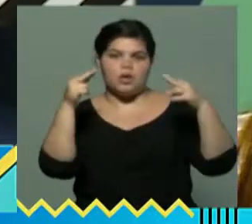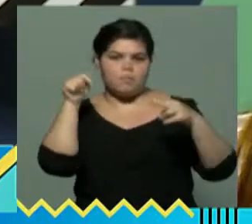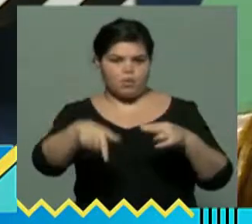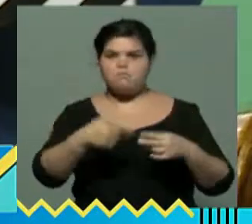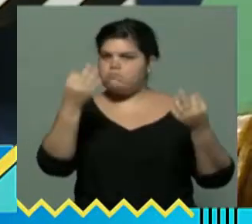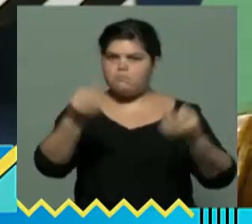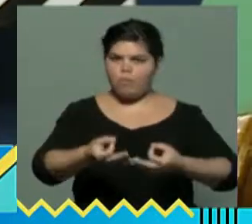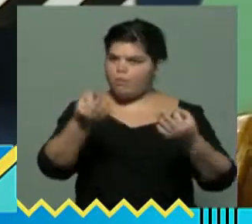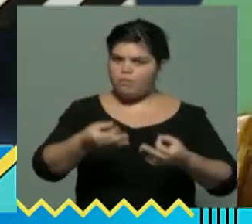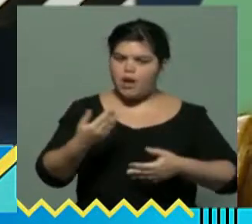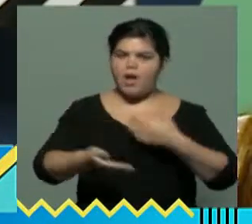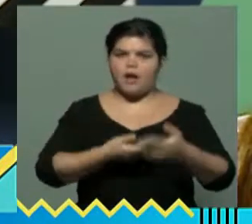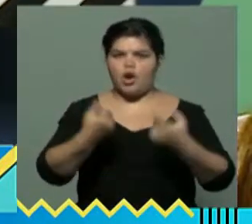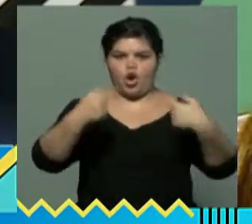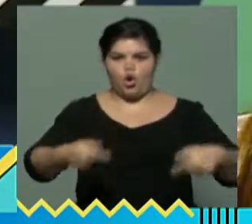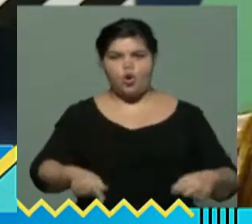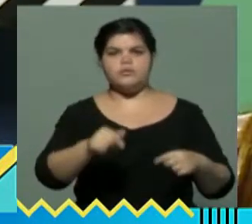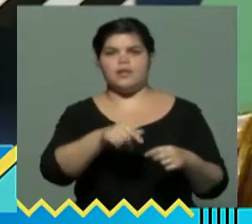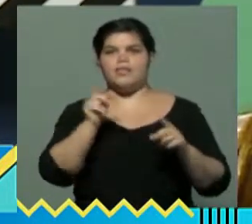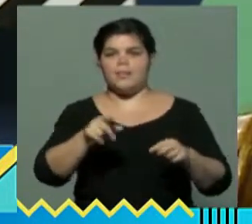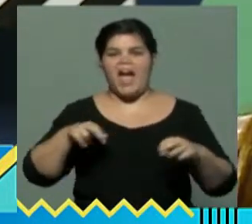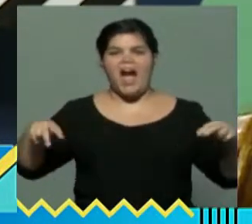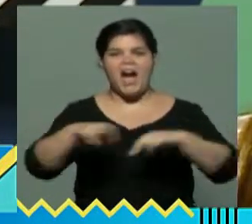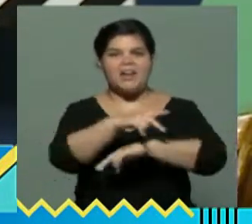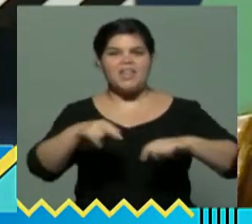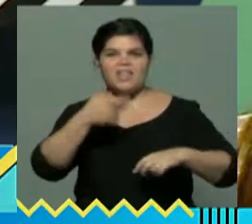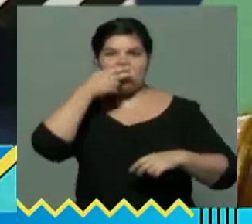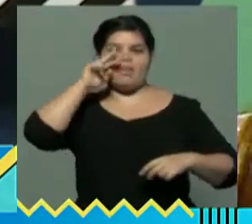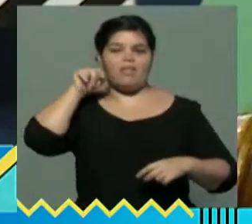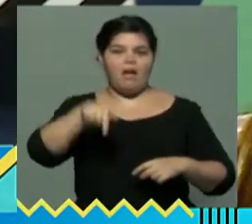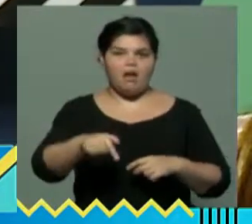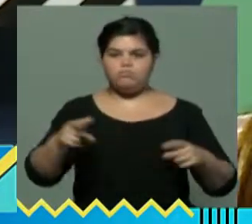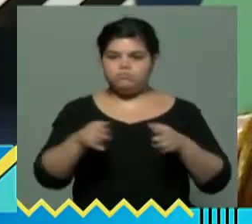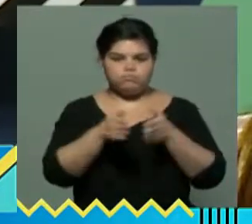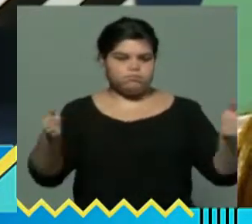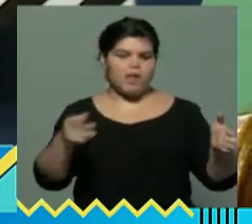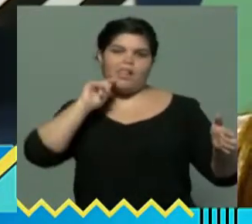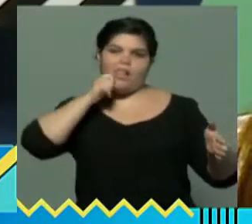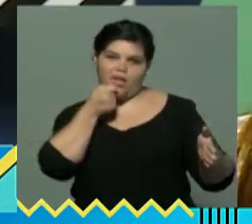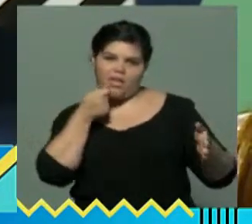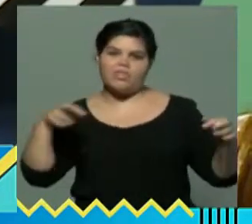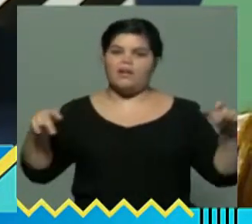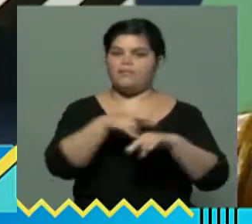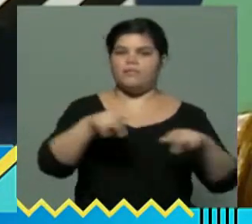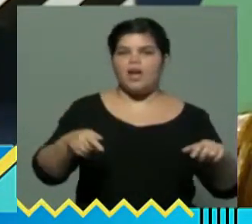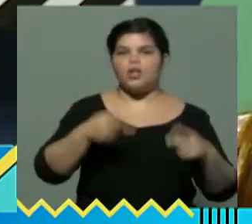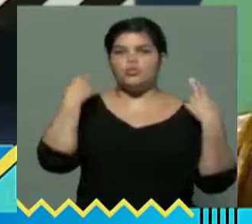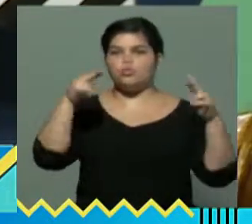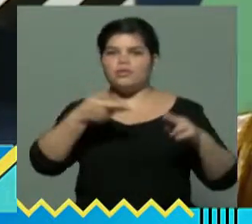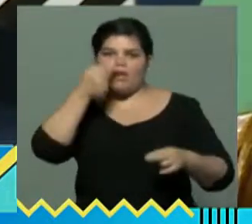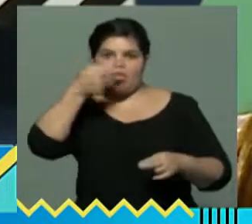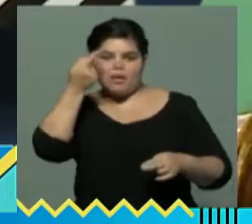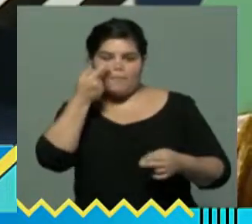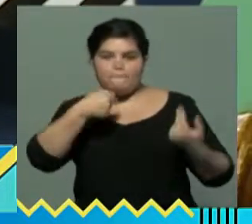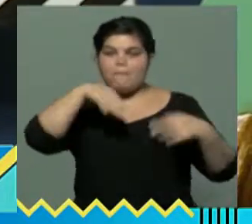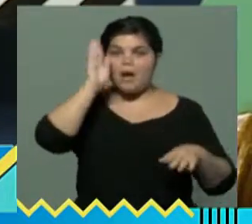algo excelente, ya hace obras y vemos crecer una Arístide de punta a punta, más linda, que al turista le va a llamar la atención,